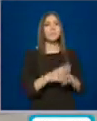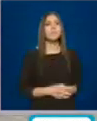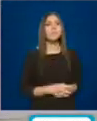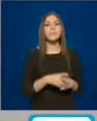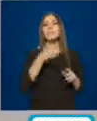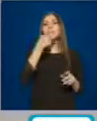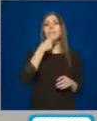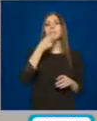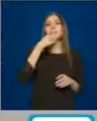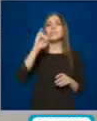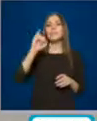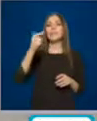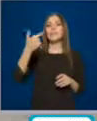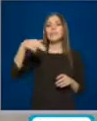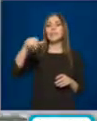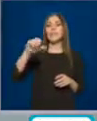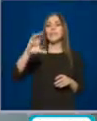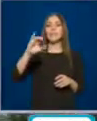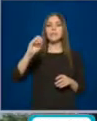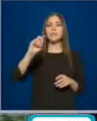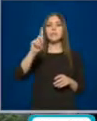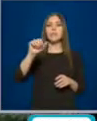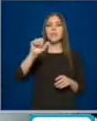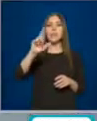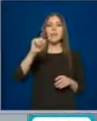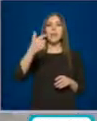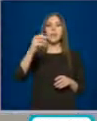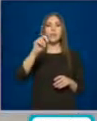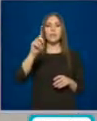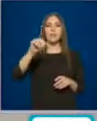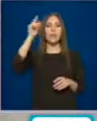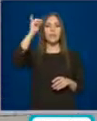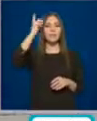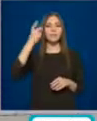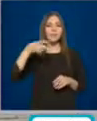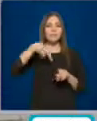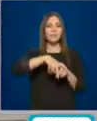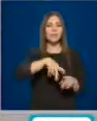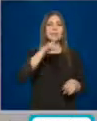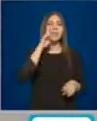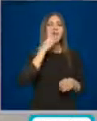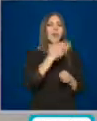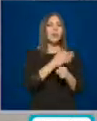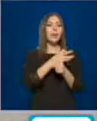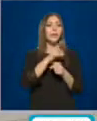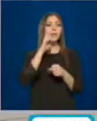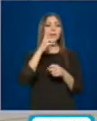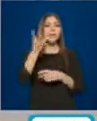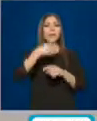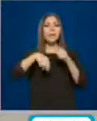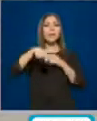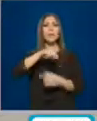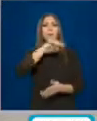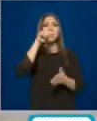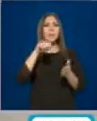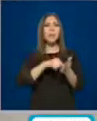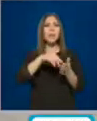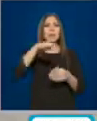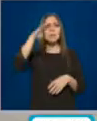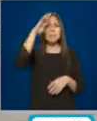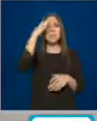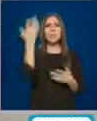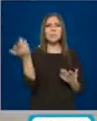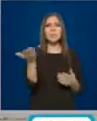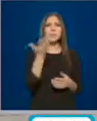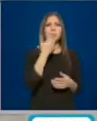don Ignacio Zaragoza. Por eso venimos aquí, en lugares que luego de repente la gente cree que son inhóspitos. Pero